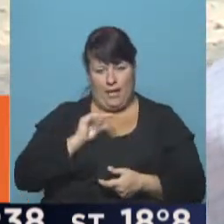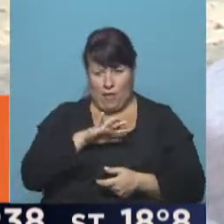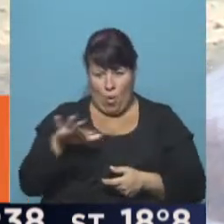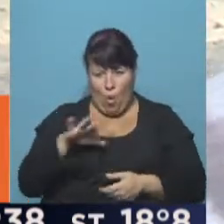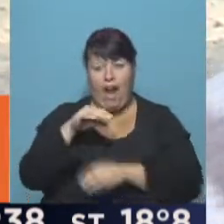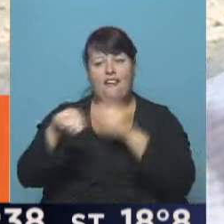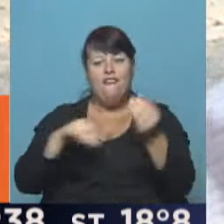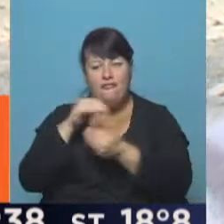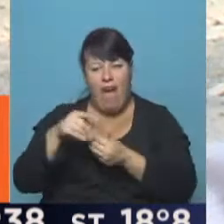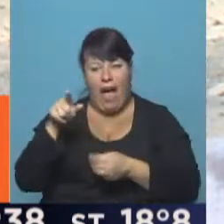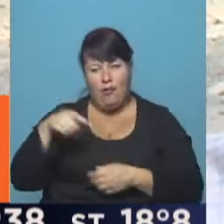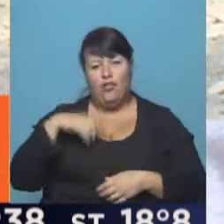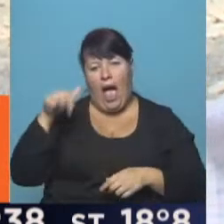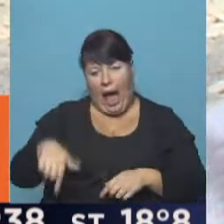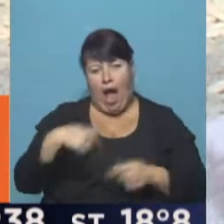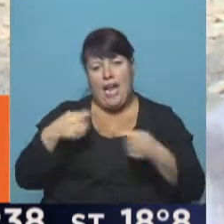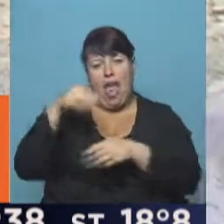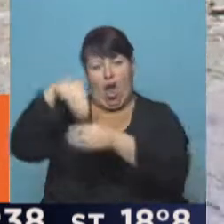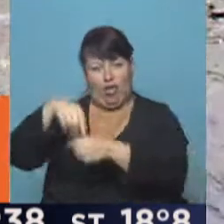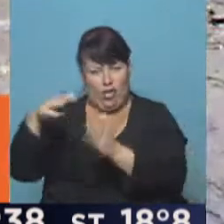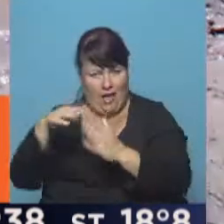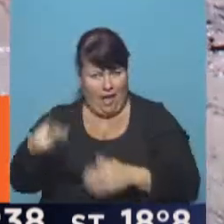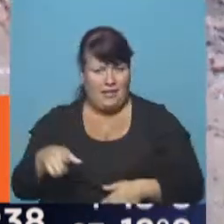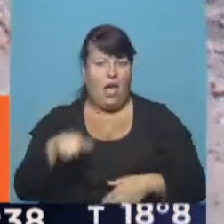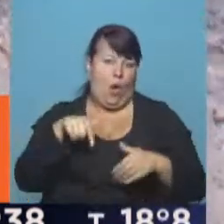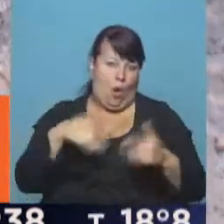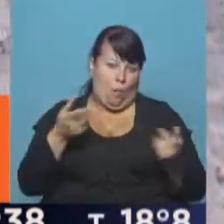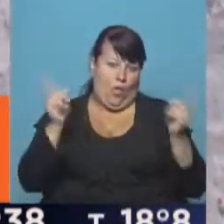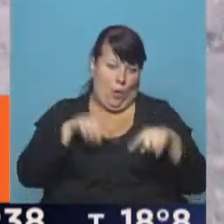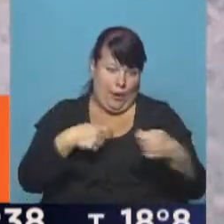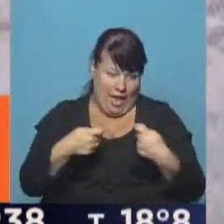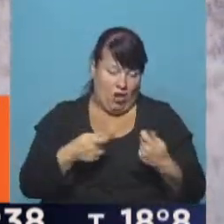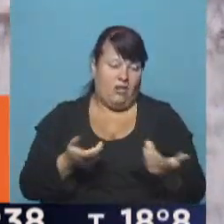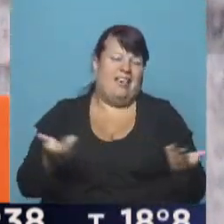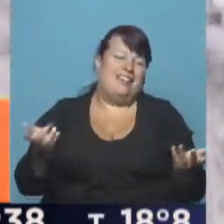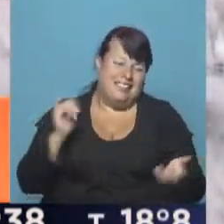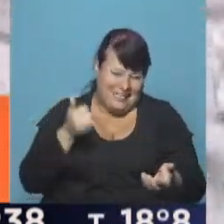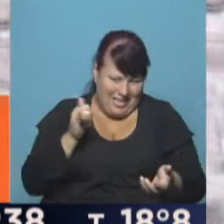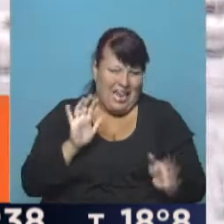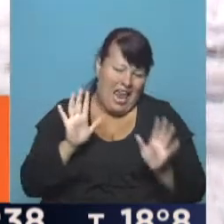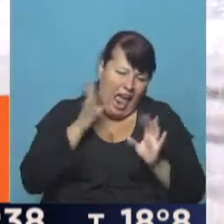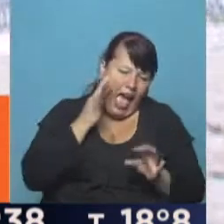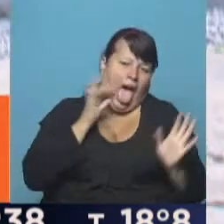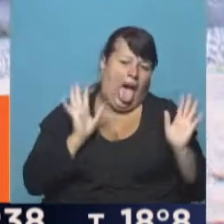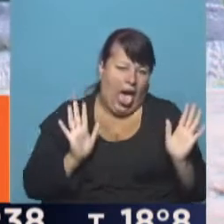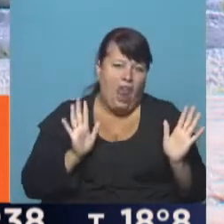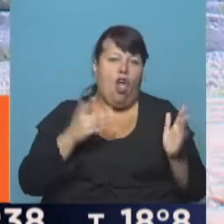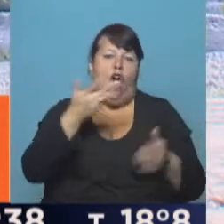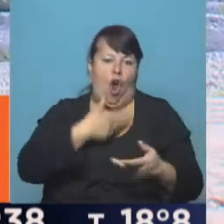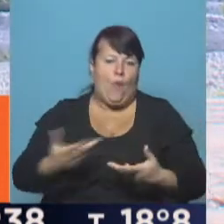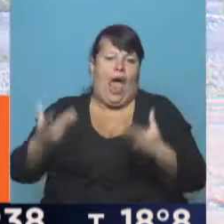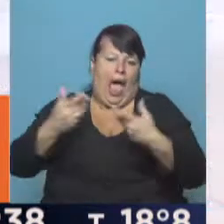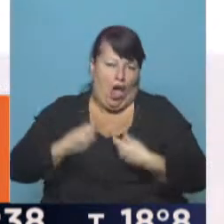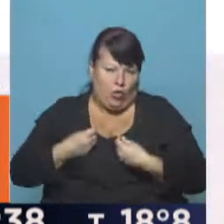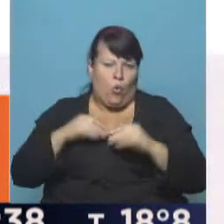una familia, sé que ahí estoy ahora con mi negocio. ¿Pudo restablecer el negocio? Sí, tengo algo que, bueno, el gobierno nos ayudó